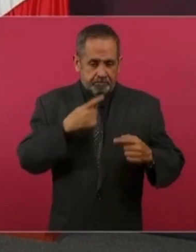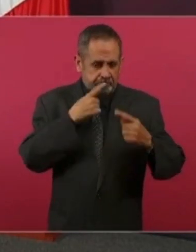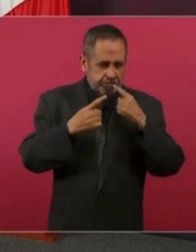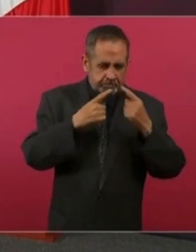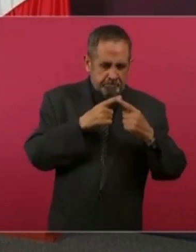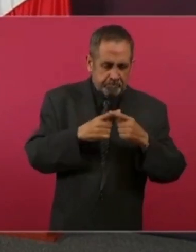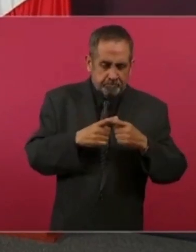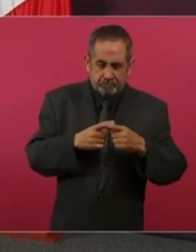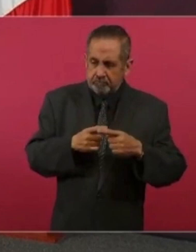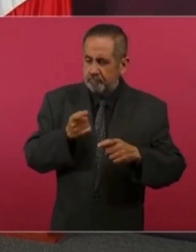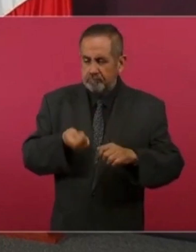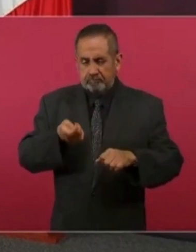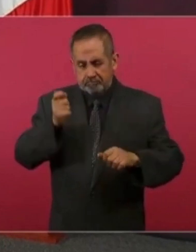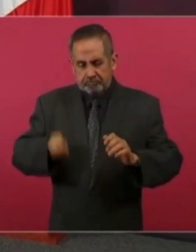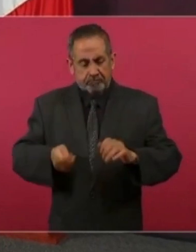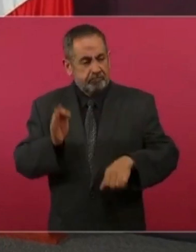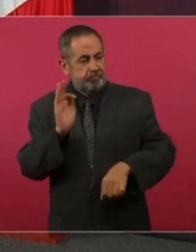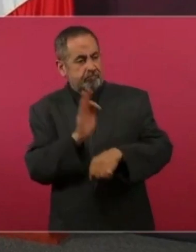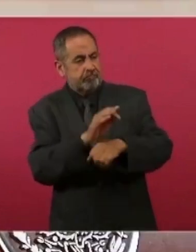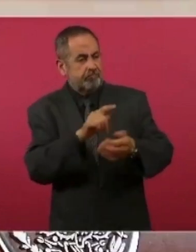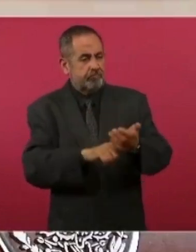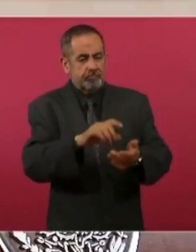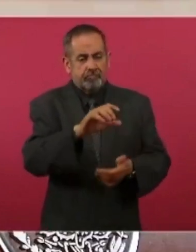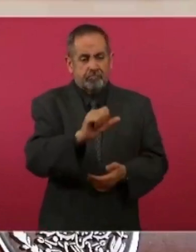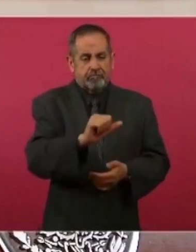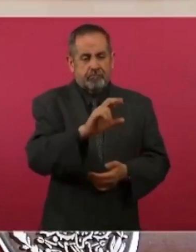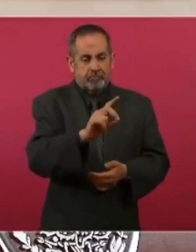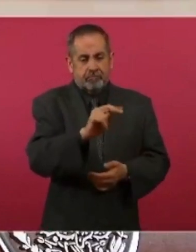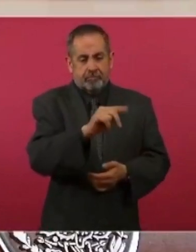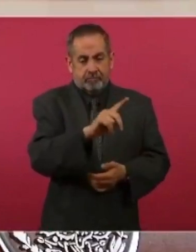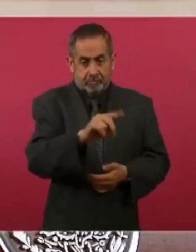era a favor del señor Cárdenas,